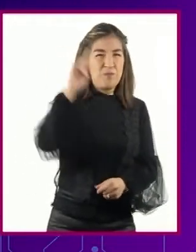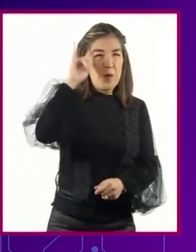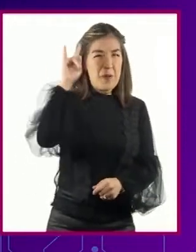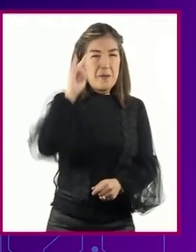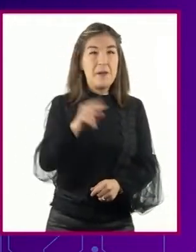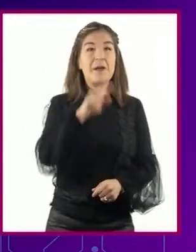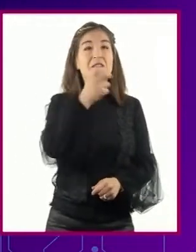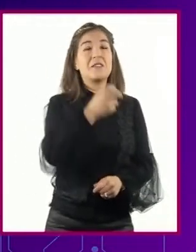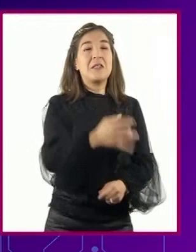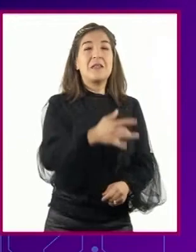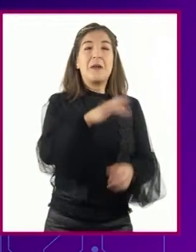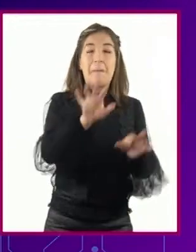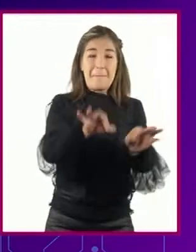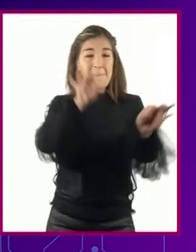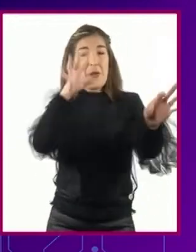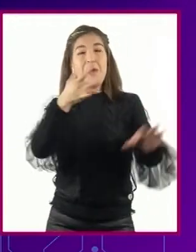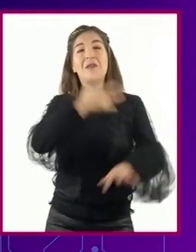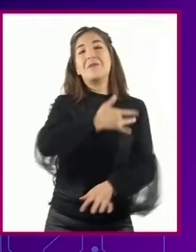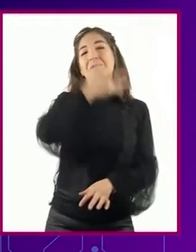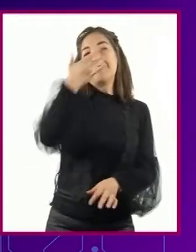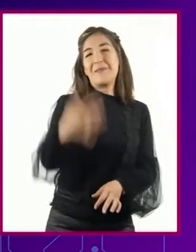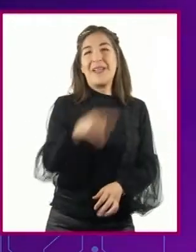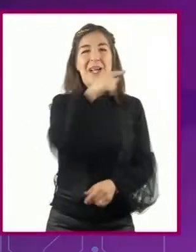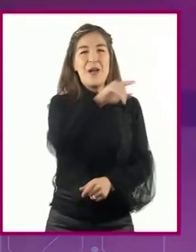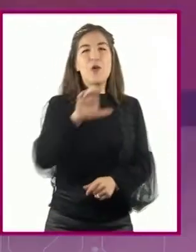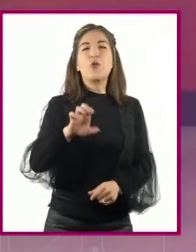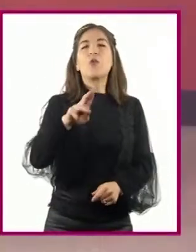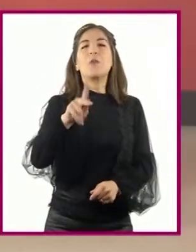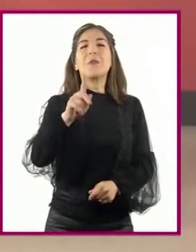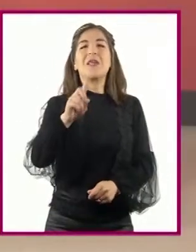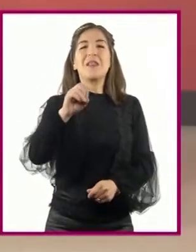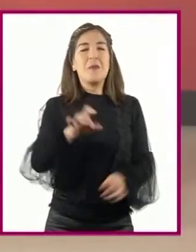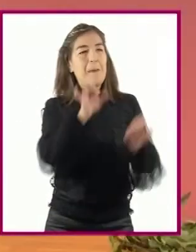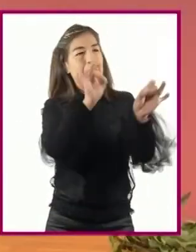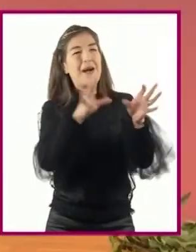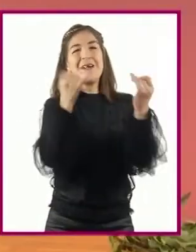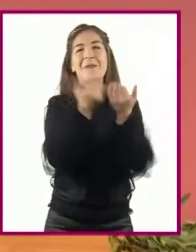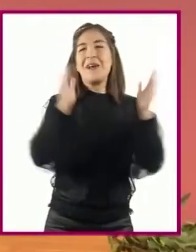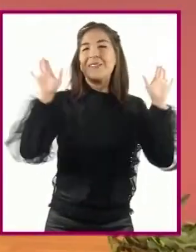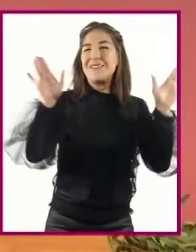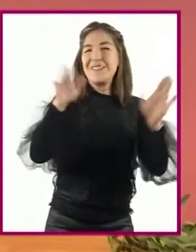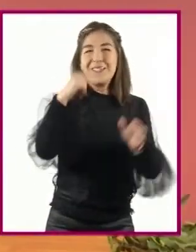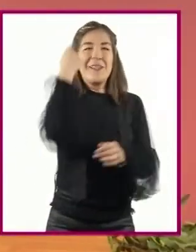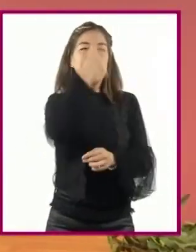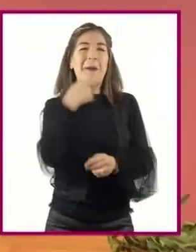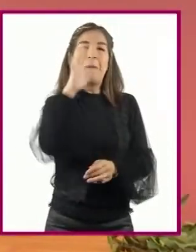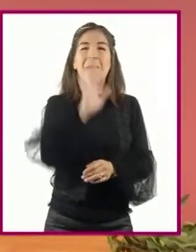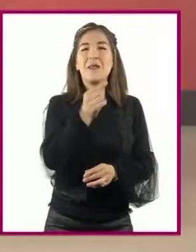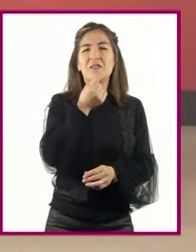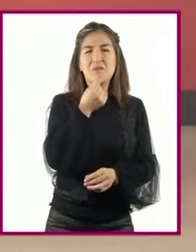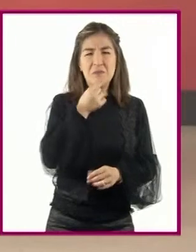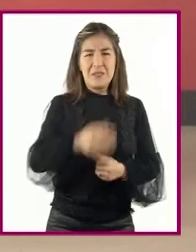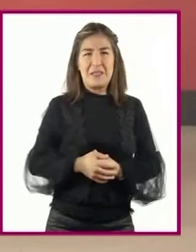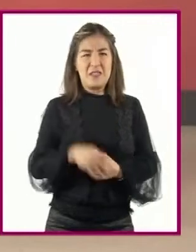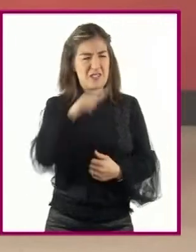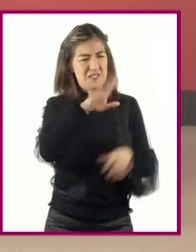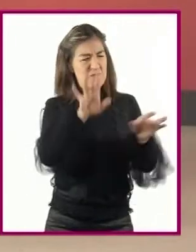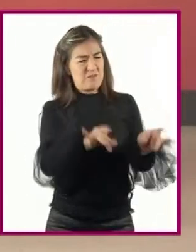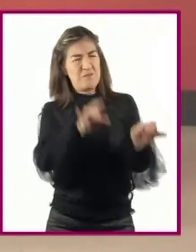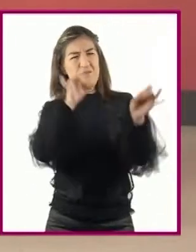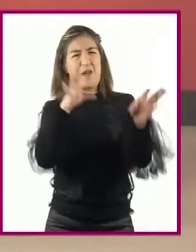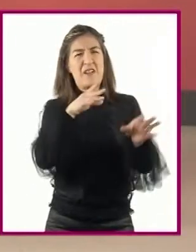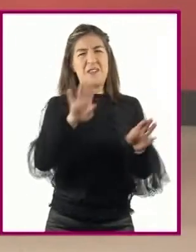de Cupido por usar un arco y apariencia infantil. Cupido, ofendido,